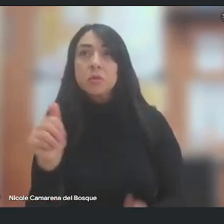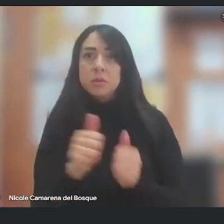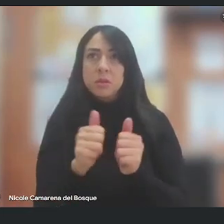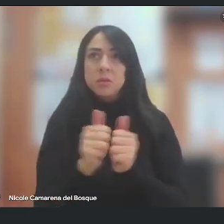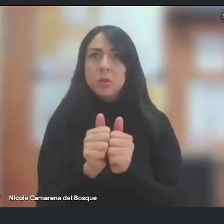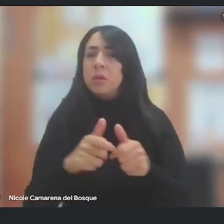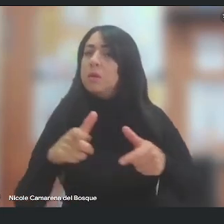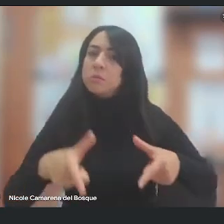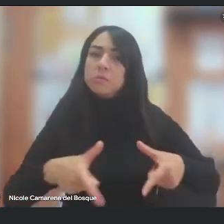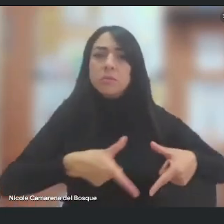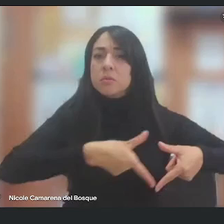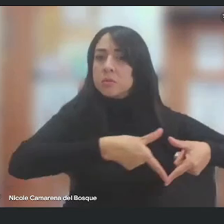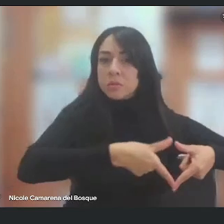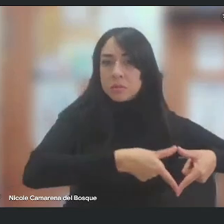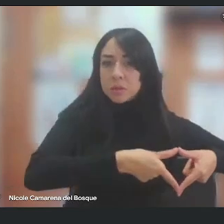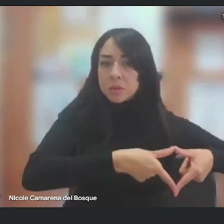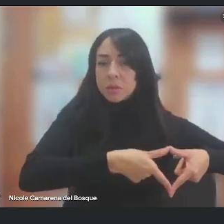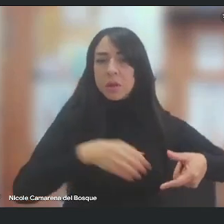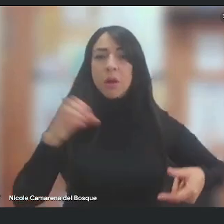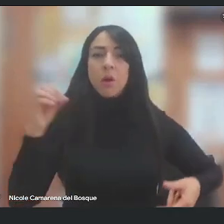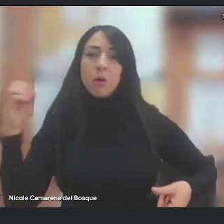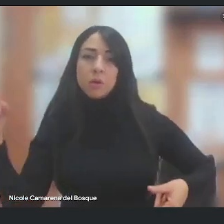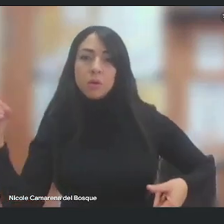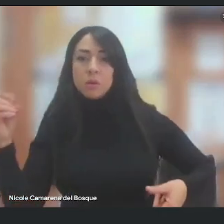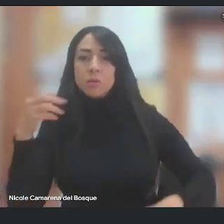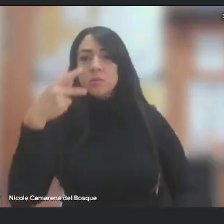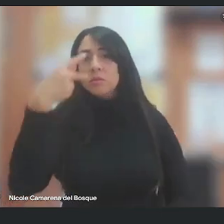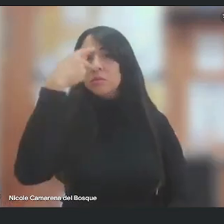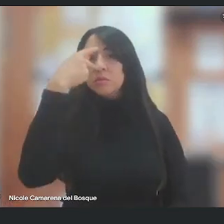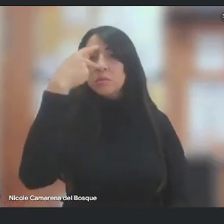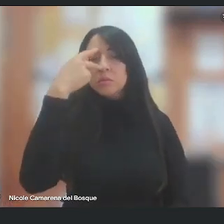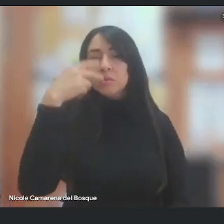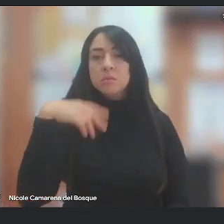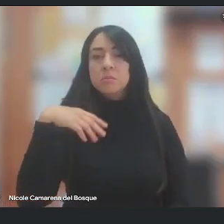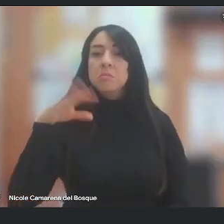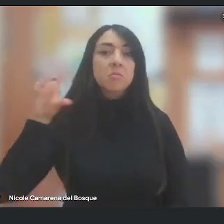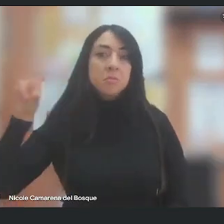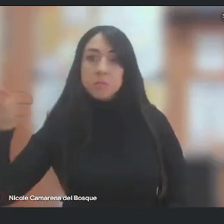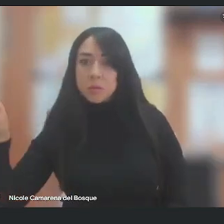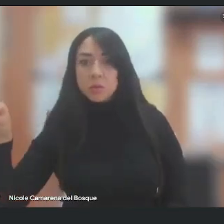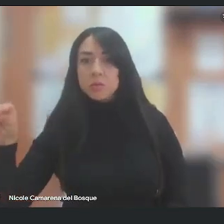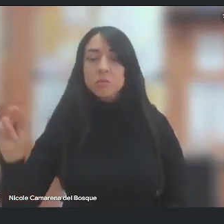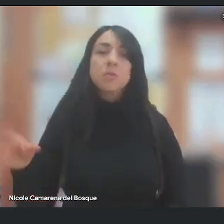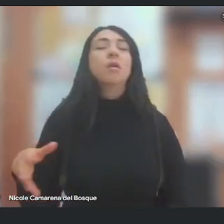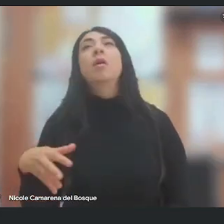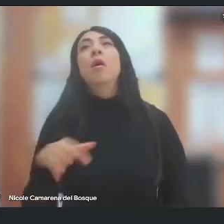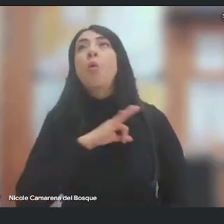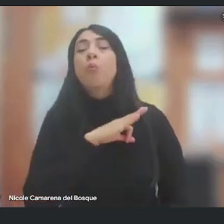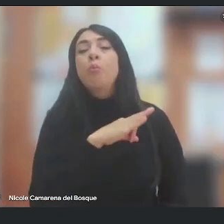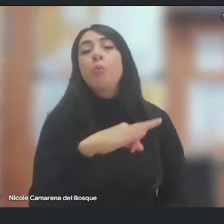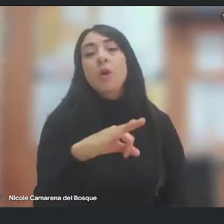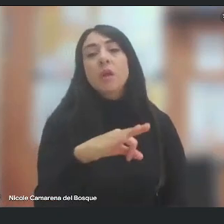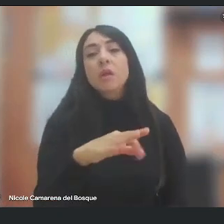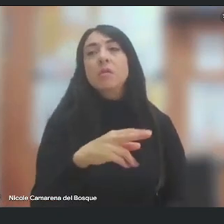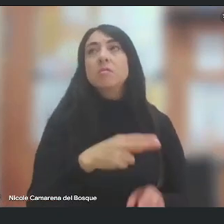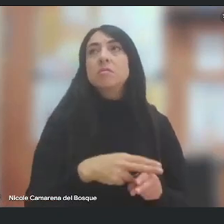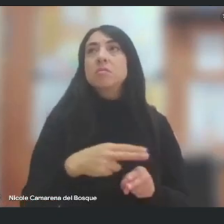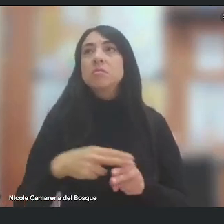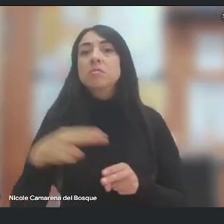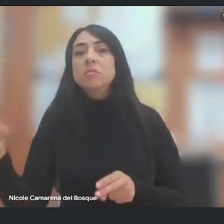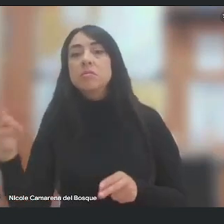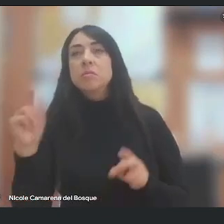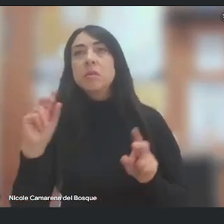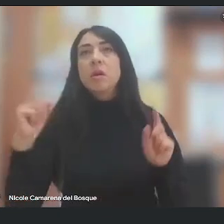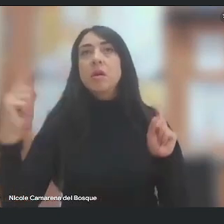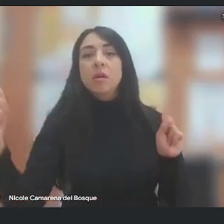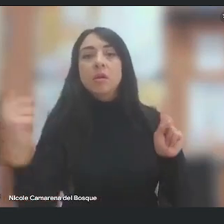no, ya dijimos hace unos momentos que hay procesos de una relación. No sexualidad no